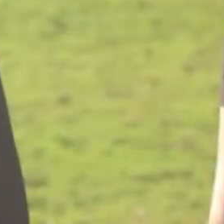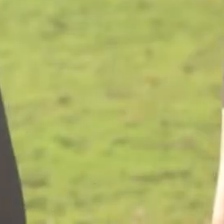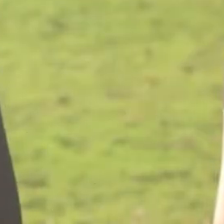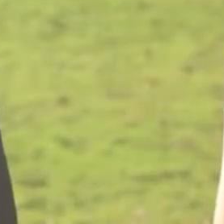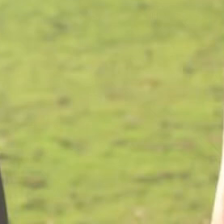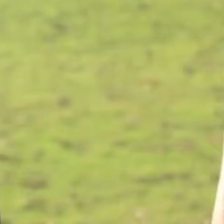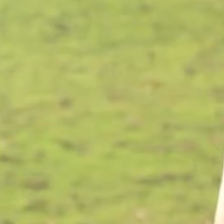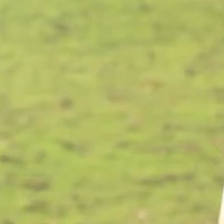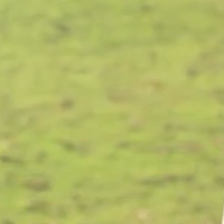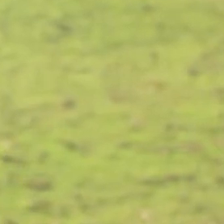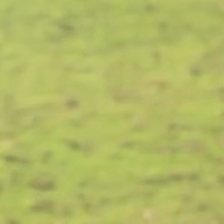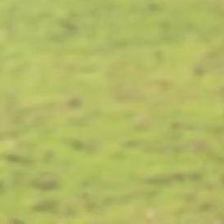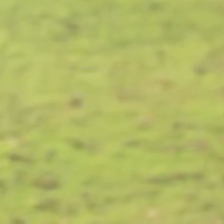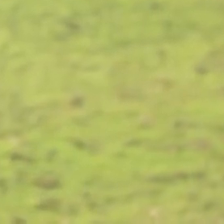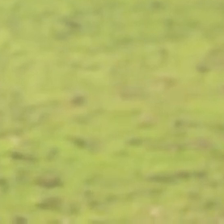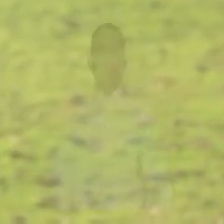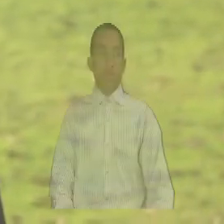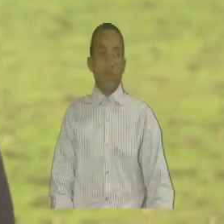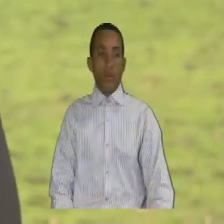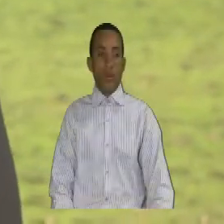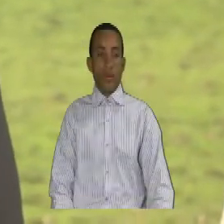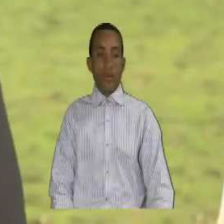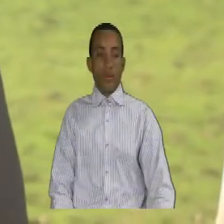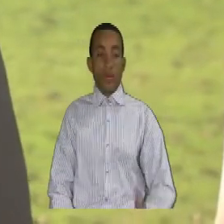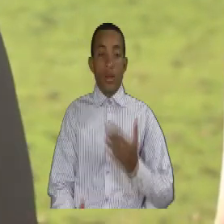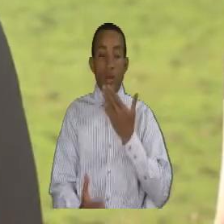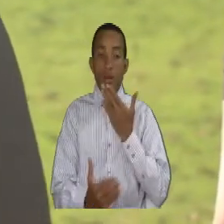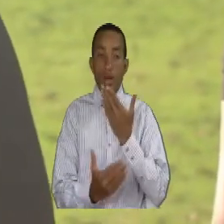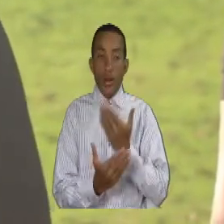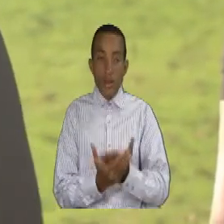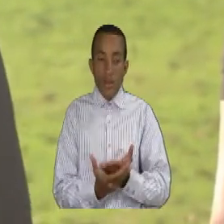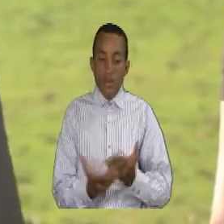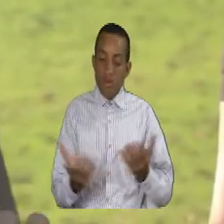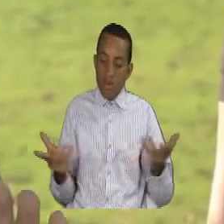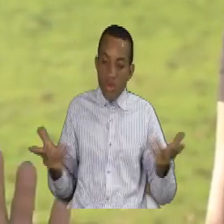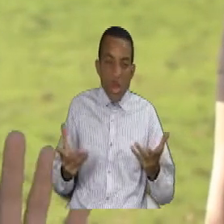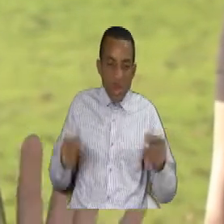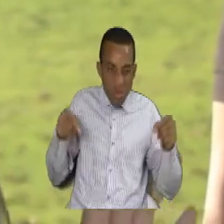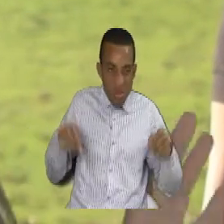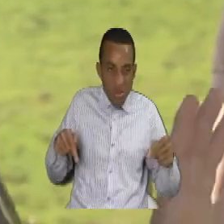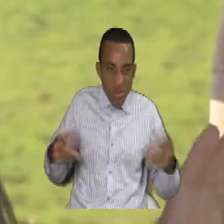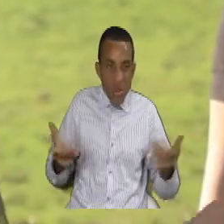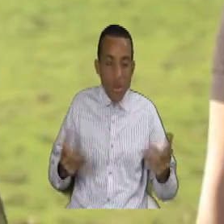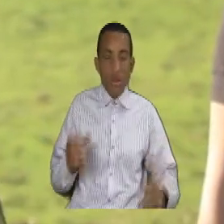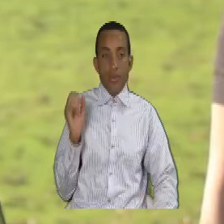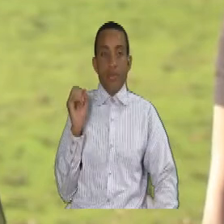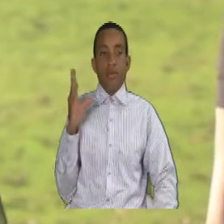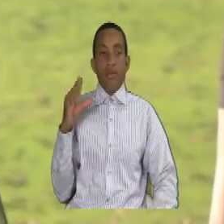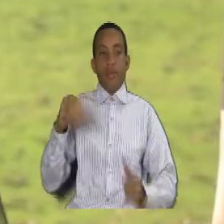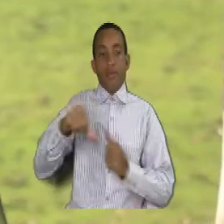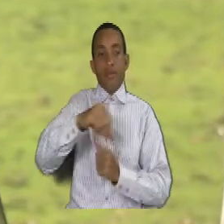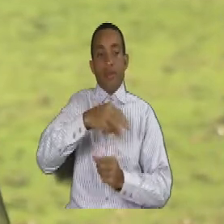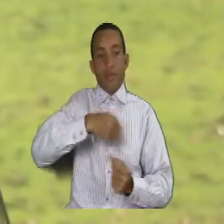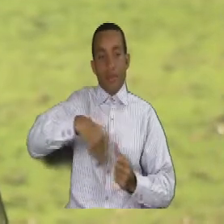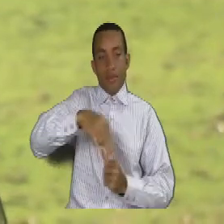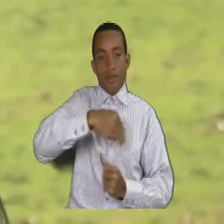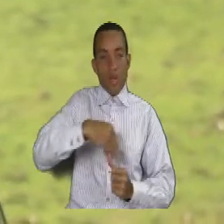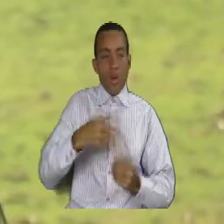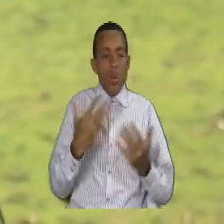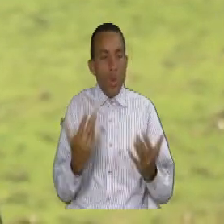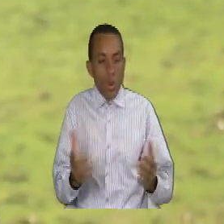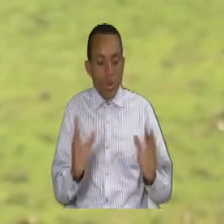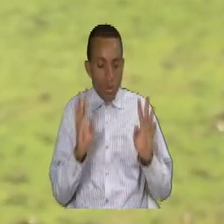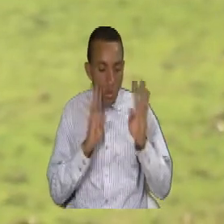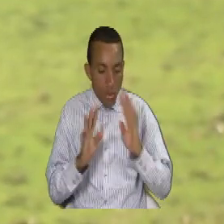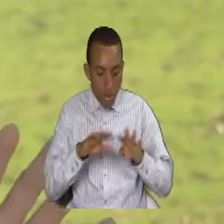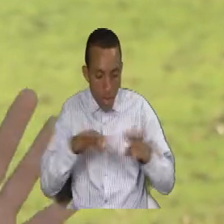Gracias por continuar con nosotros. Recuerde que estamos desde el Club Miramar. Hoy estamos hablando de cómo hacer una mesa y cómo decorar una mesa linda para todas